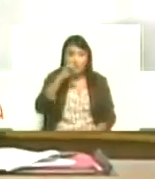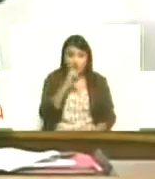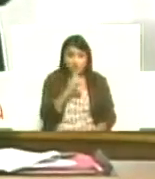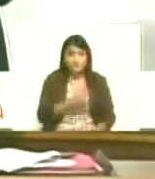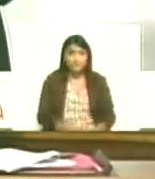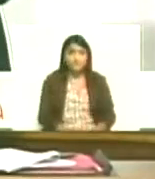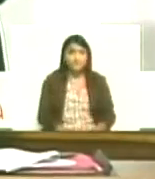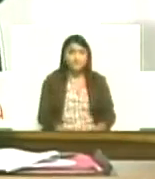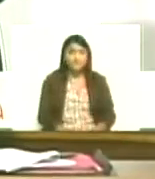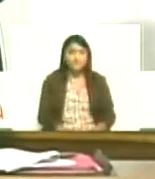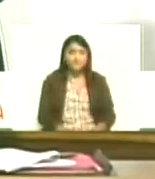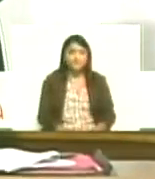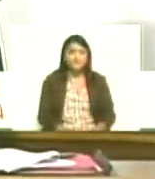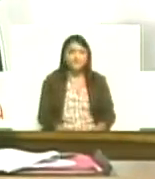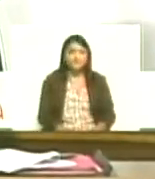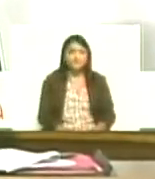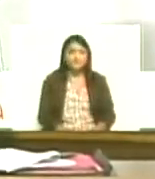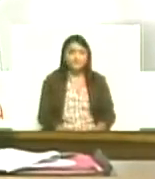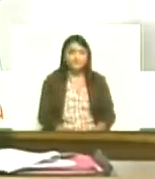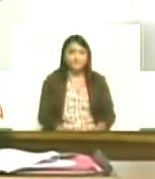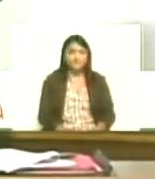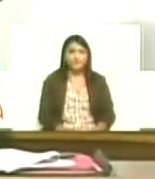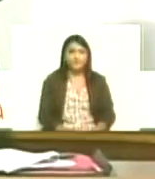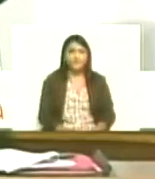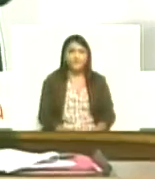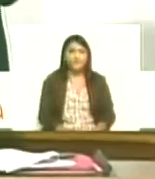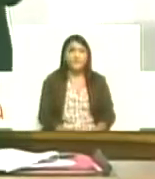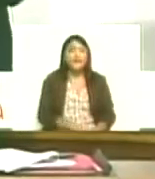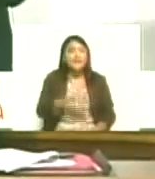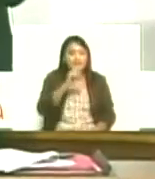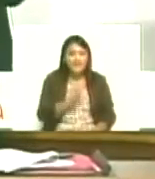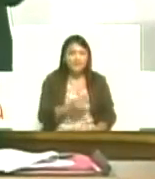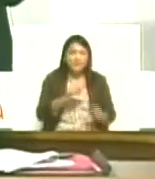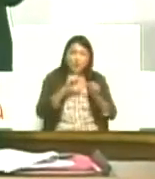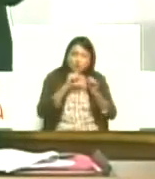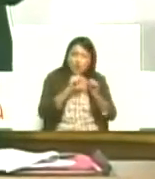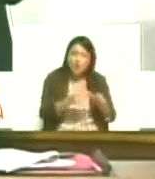parezca verdad de perogrullo, hay que insistir.